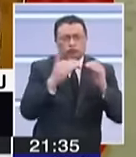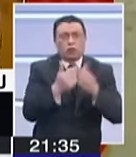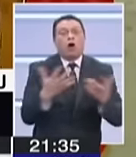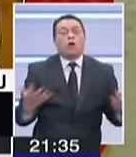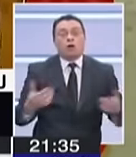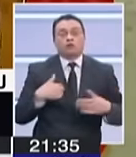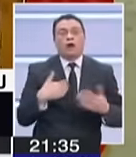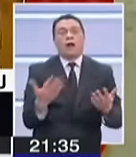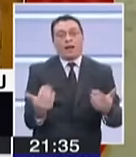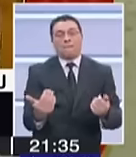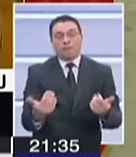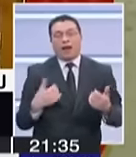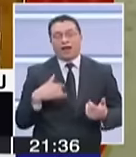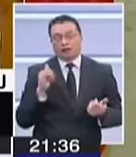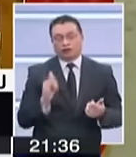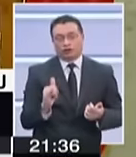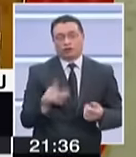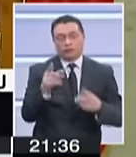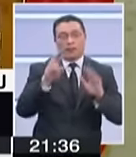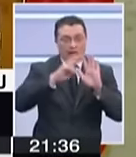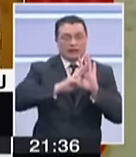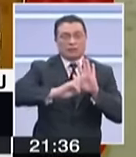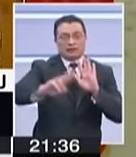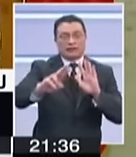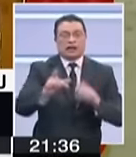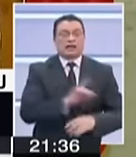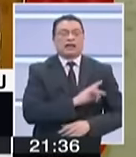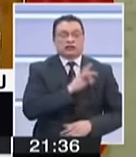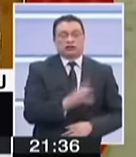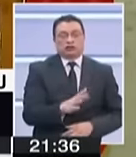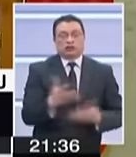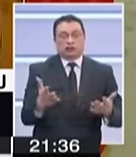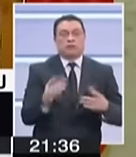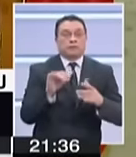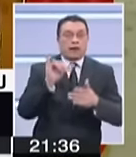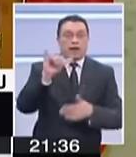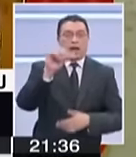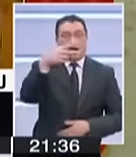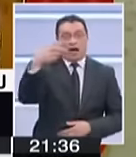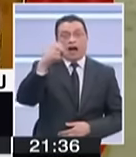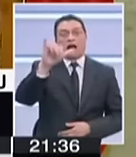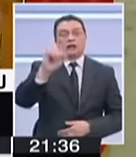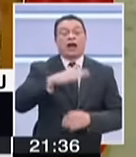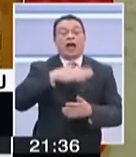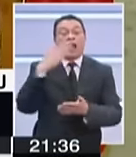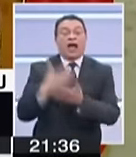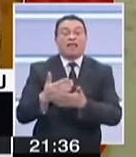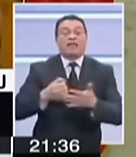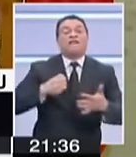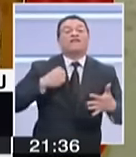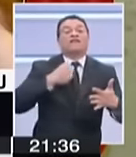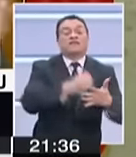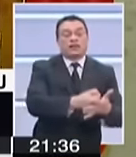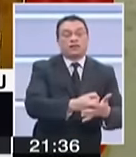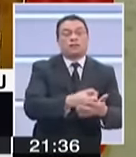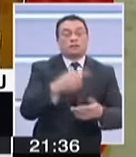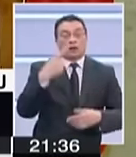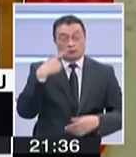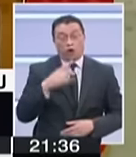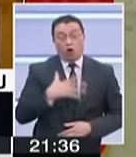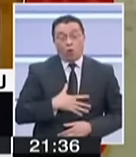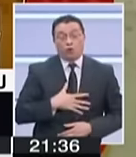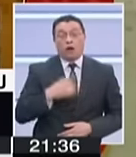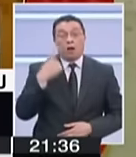uno hubiese esperado que pudiese haber representado a los intereses de Chile ante la Haya hasta el final. Eso hubiera sido lo deseable, pero le quiero